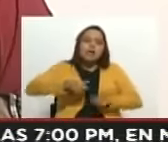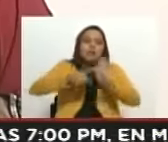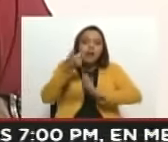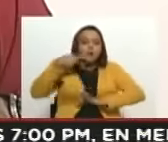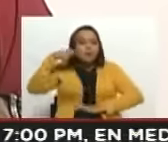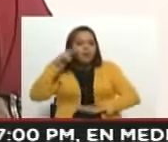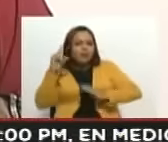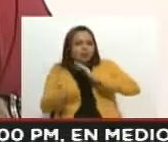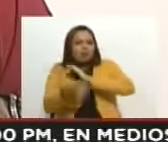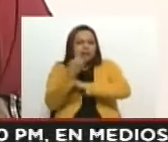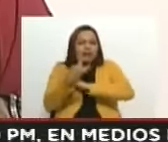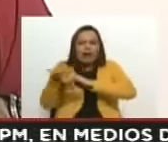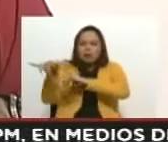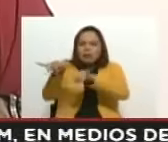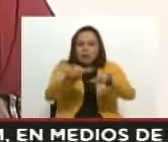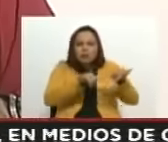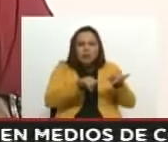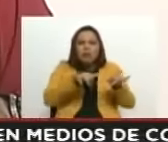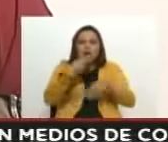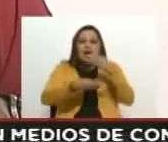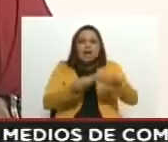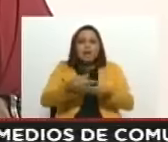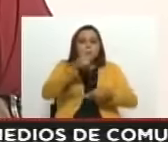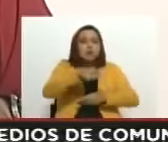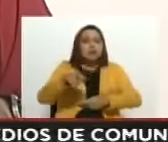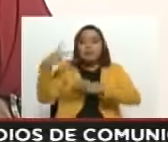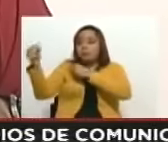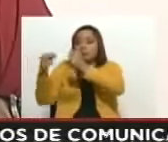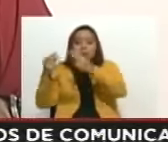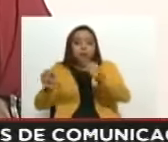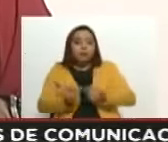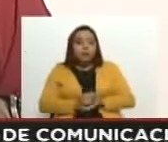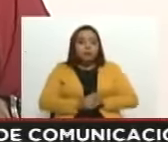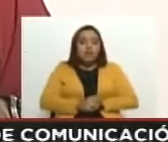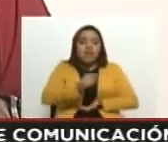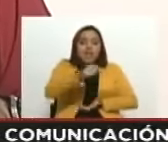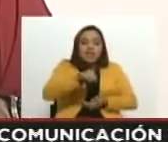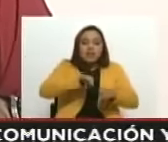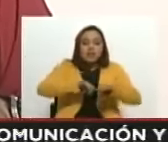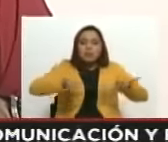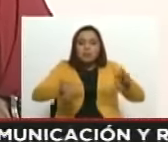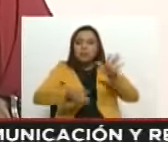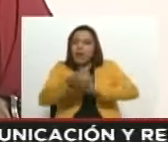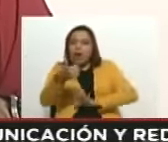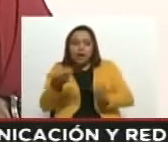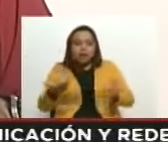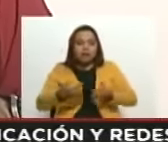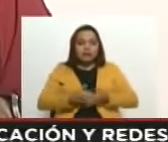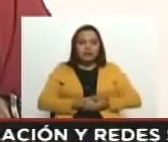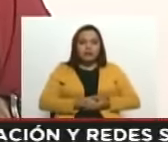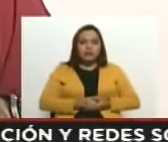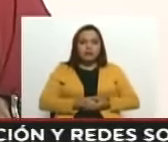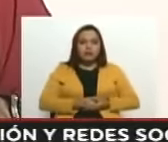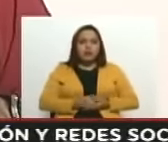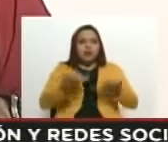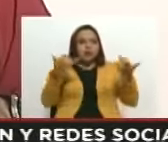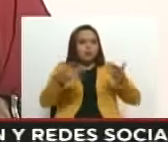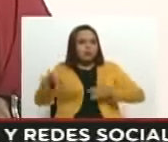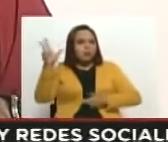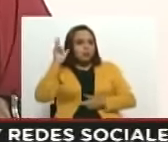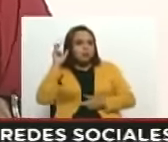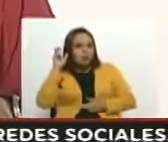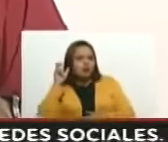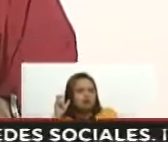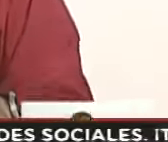hecho que su propia gente se les vaya. Cosas como estas son los que lo alejan más. Vamos a escuchar este